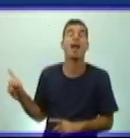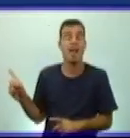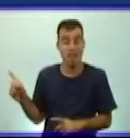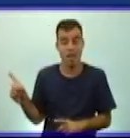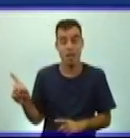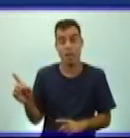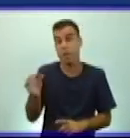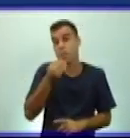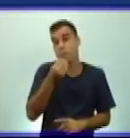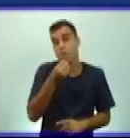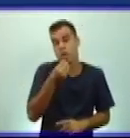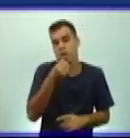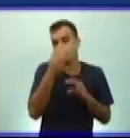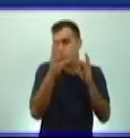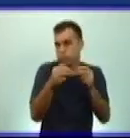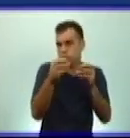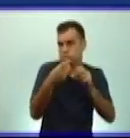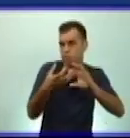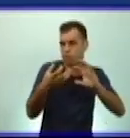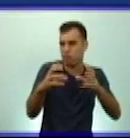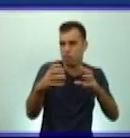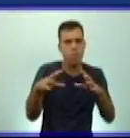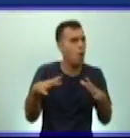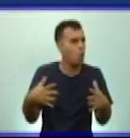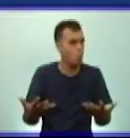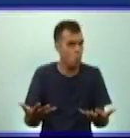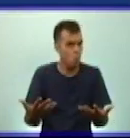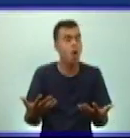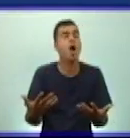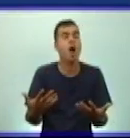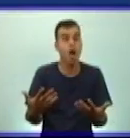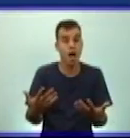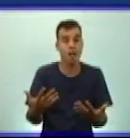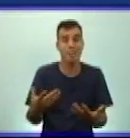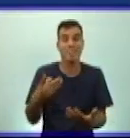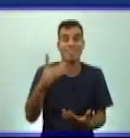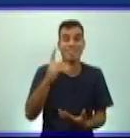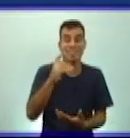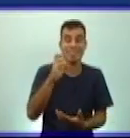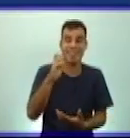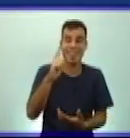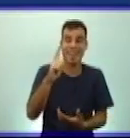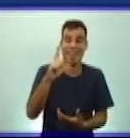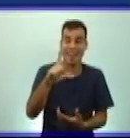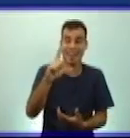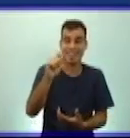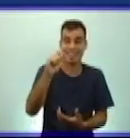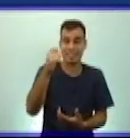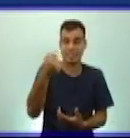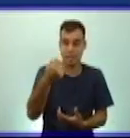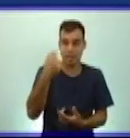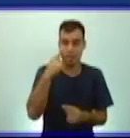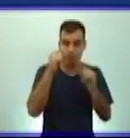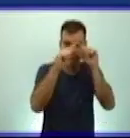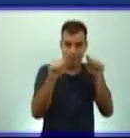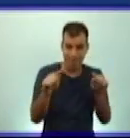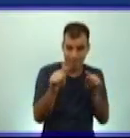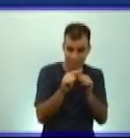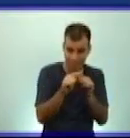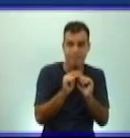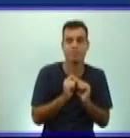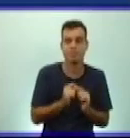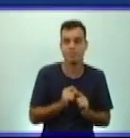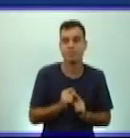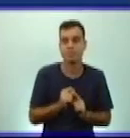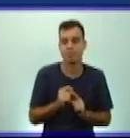tener una expresión matemática que nos simbolice, vamos a utilizar delta zeta, como aquí aparece en pantalla en la gráfica. Ahora lo